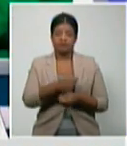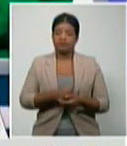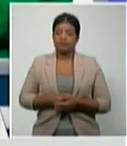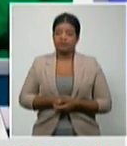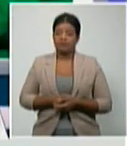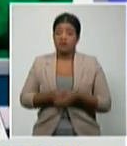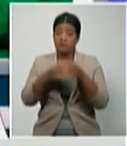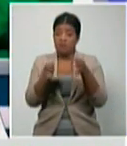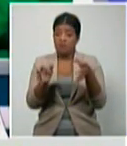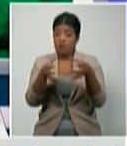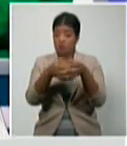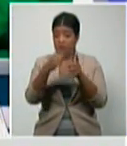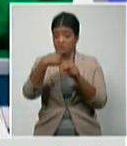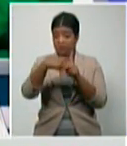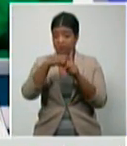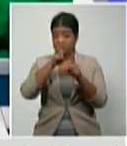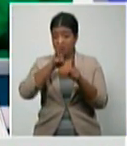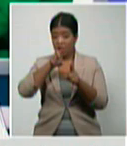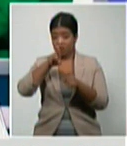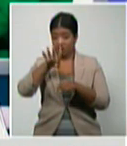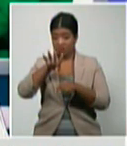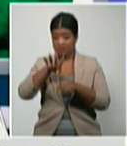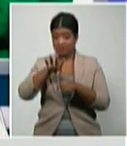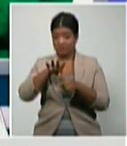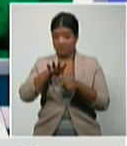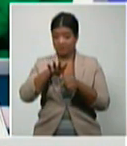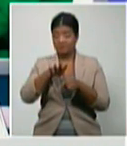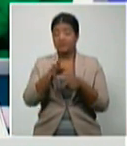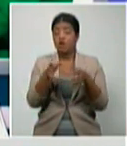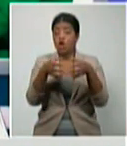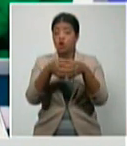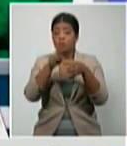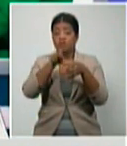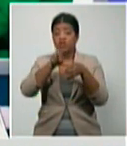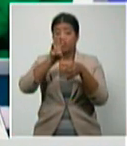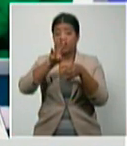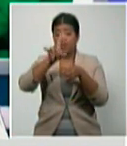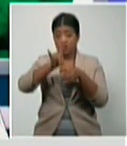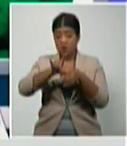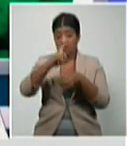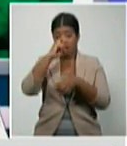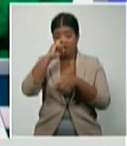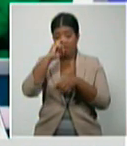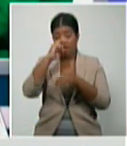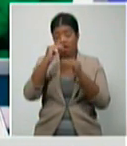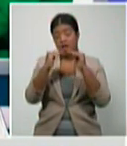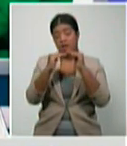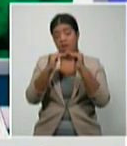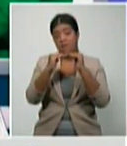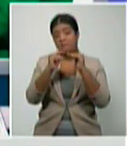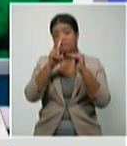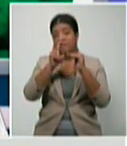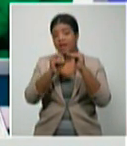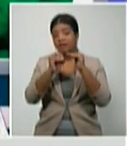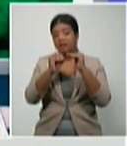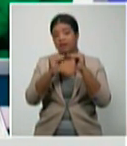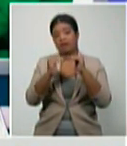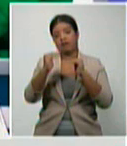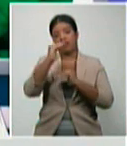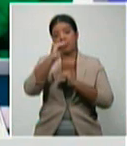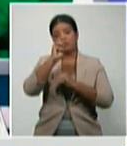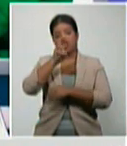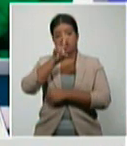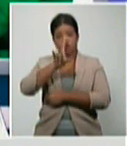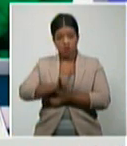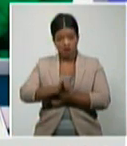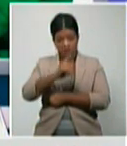314, 139 estaban en el grupo de 20 a 39 años de edad, 101 en